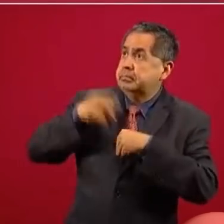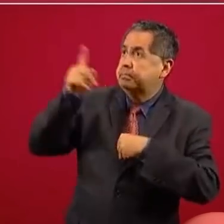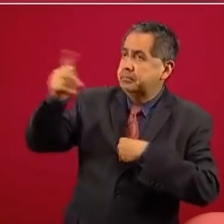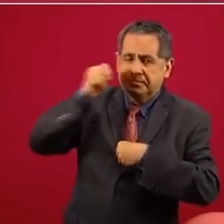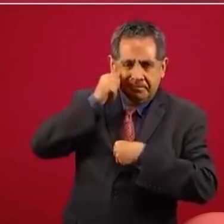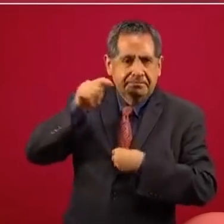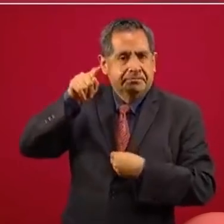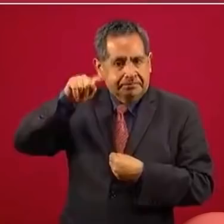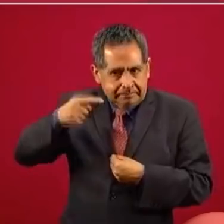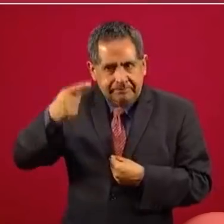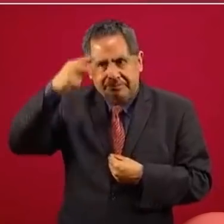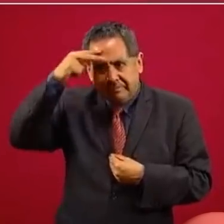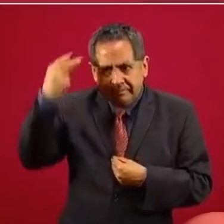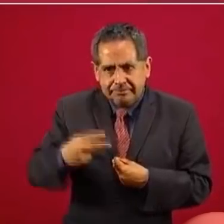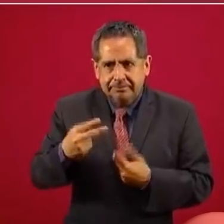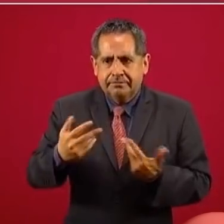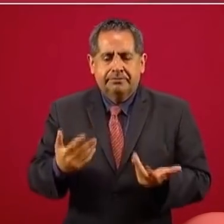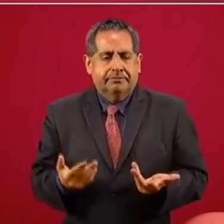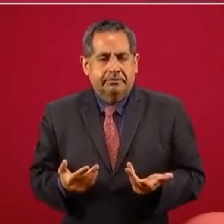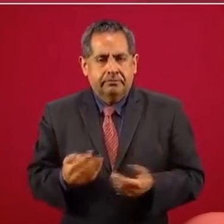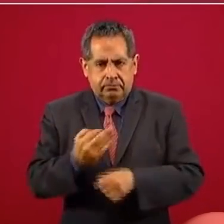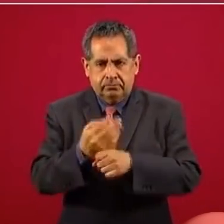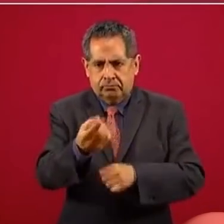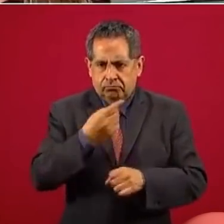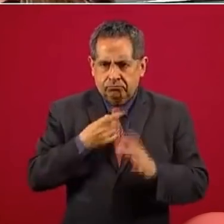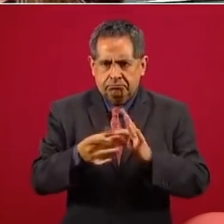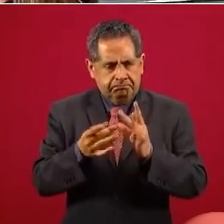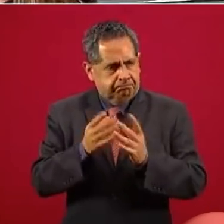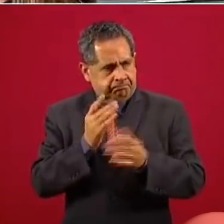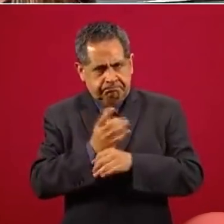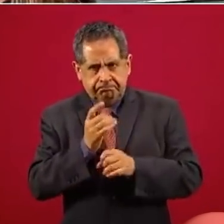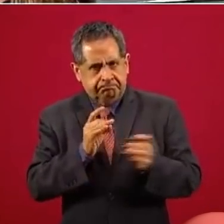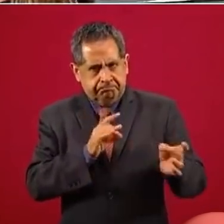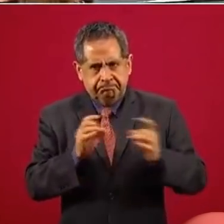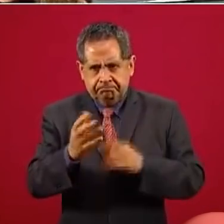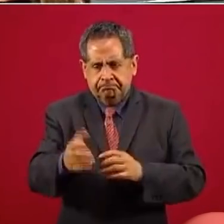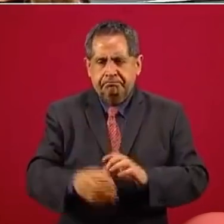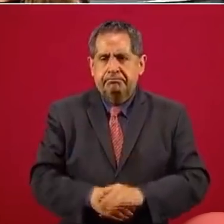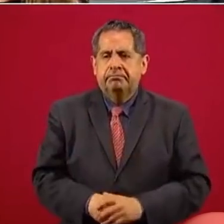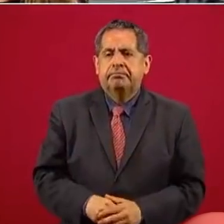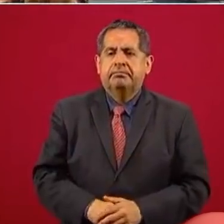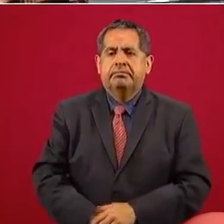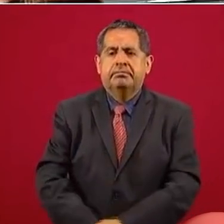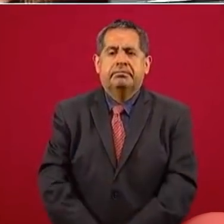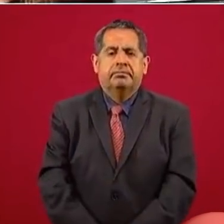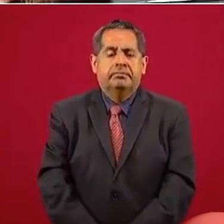Entonces, me dan los datos y ahora mismo lo revisamos. Gracias.